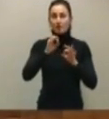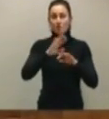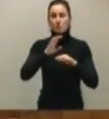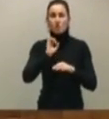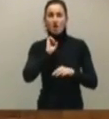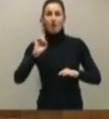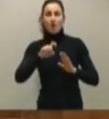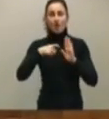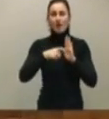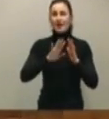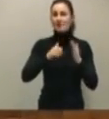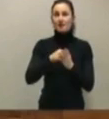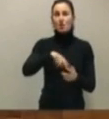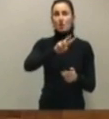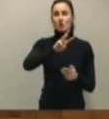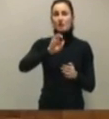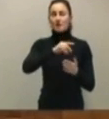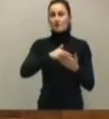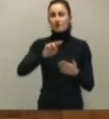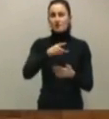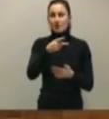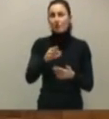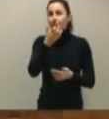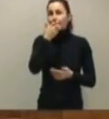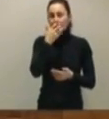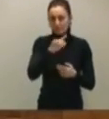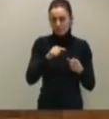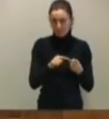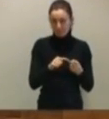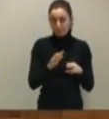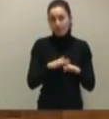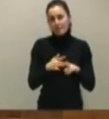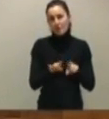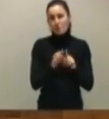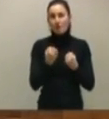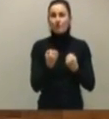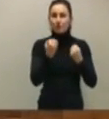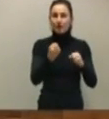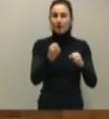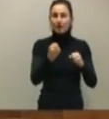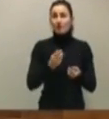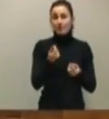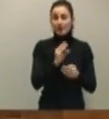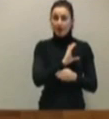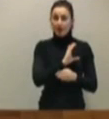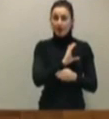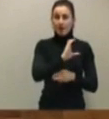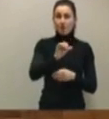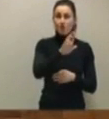a la dependencia hasta los 130 millones de euros? Por ejemplo, para reforzar las transferencias a ley.